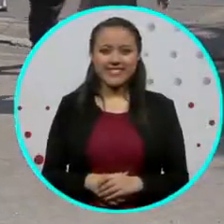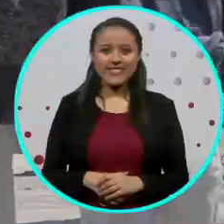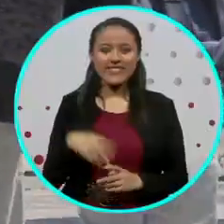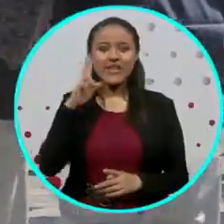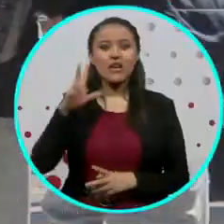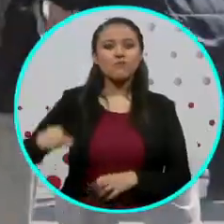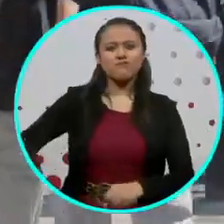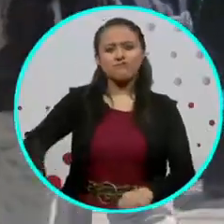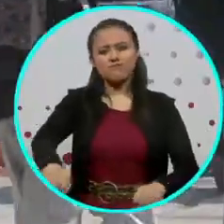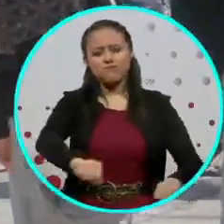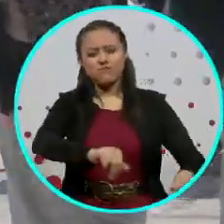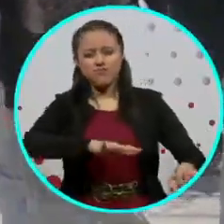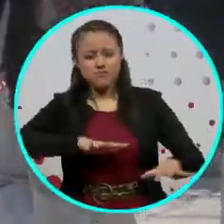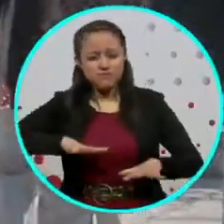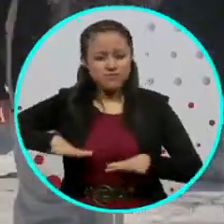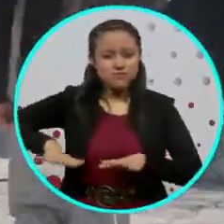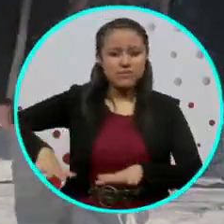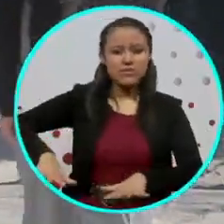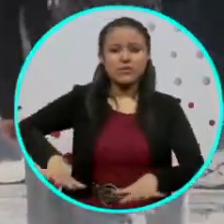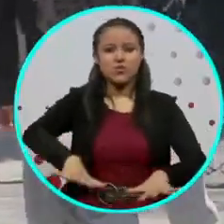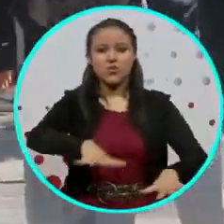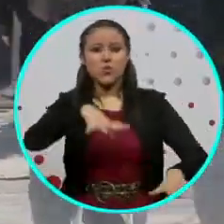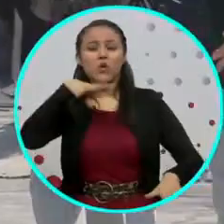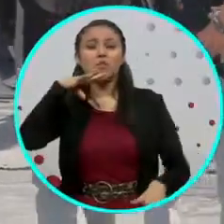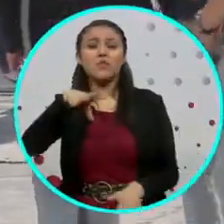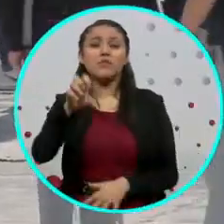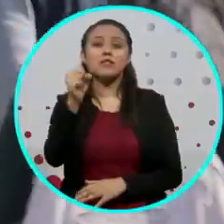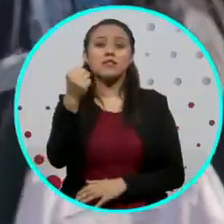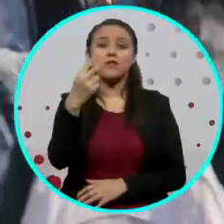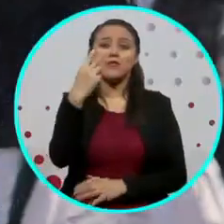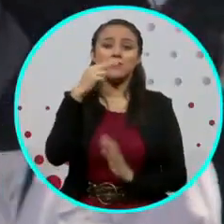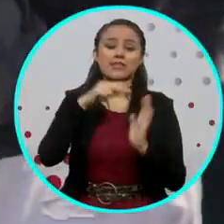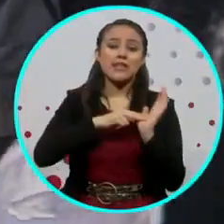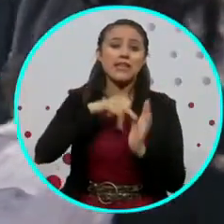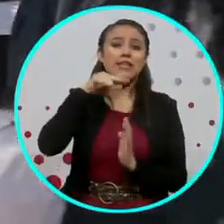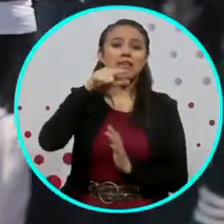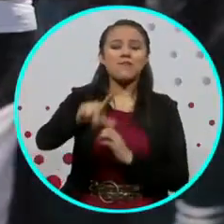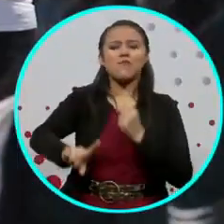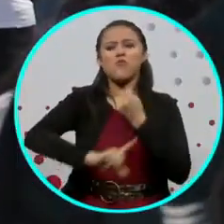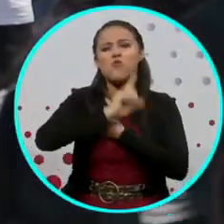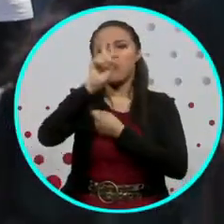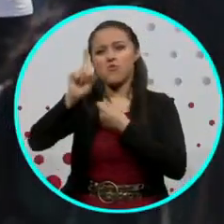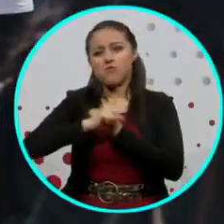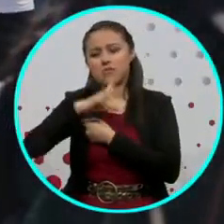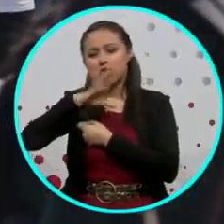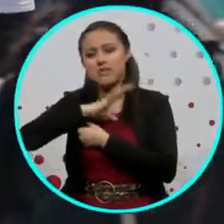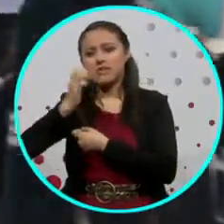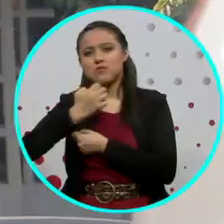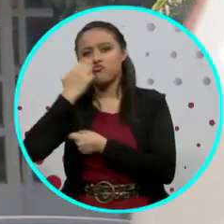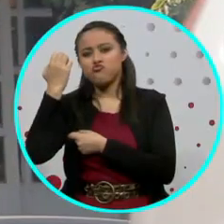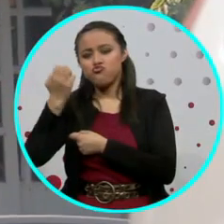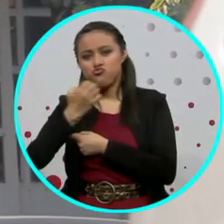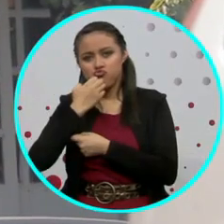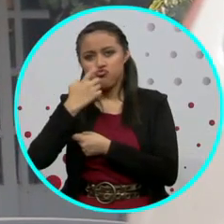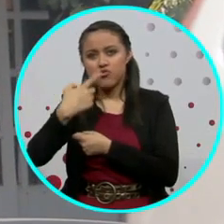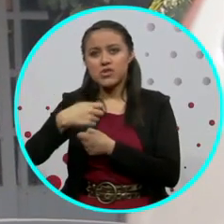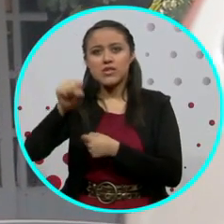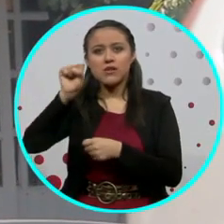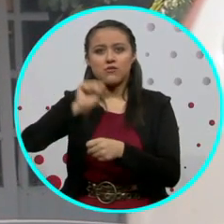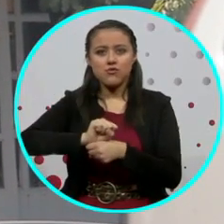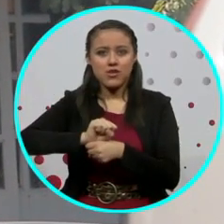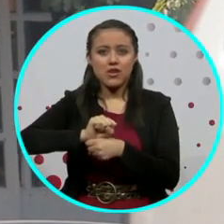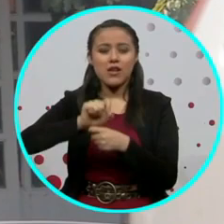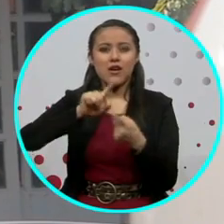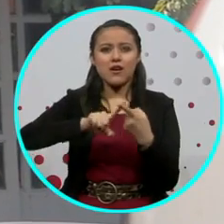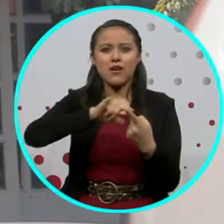El sismo ocurrido el pasado 19 de septiembre de 2017 dejó afectaciones en la escuela secundaria José Enrique